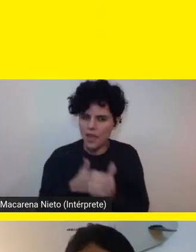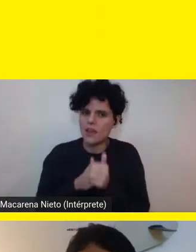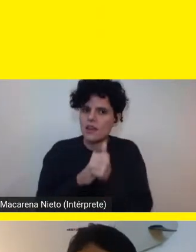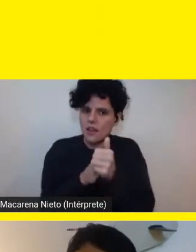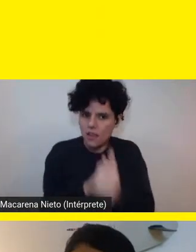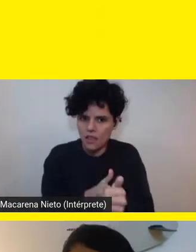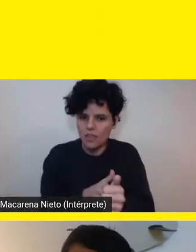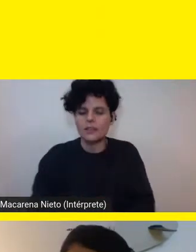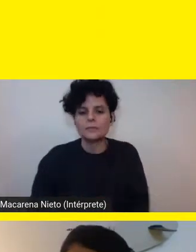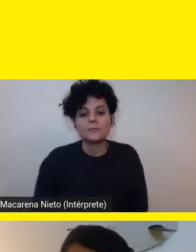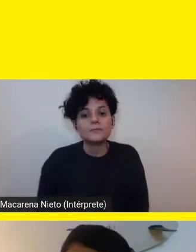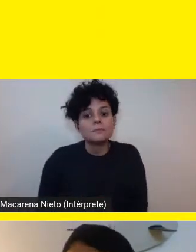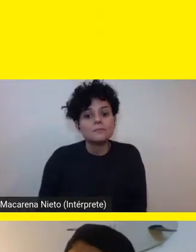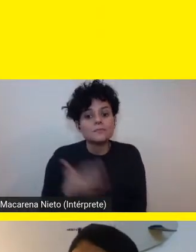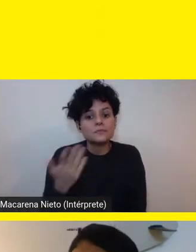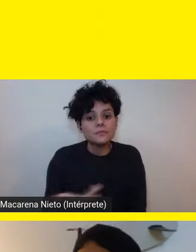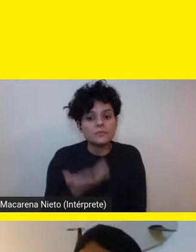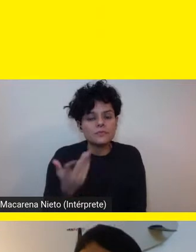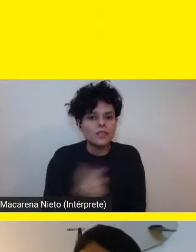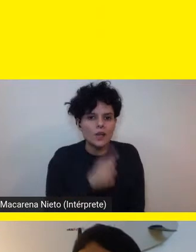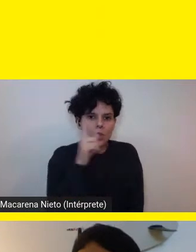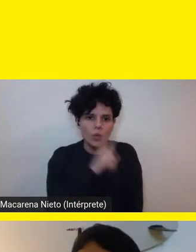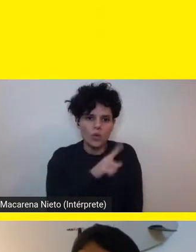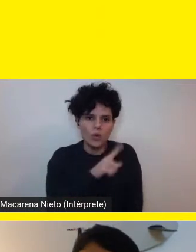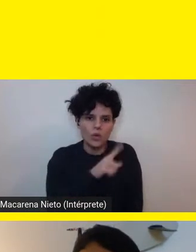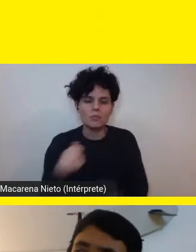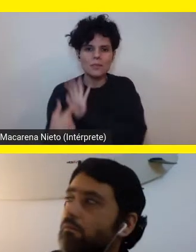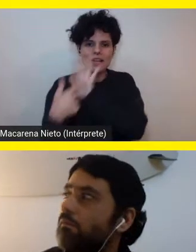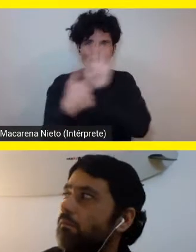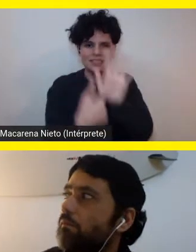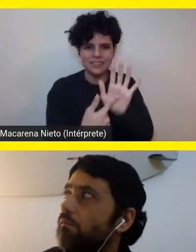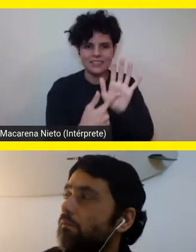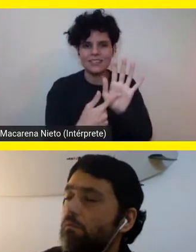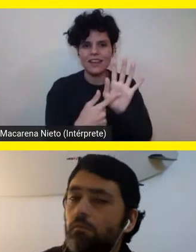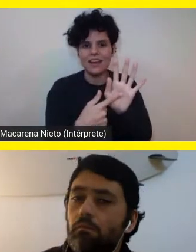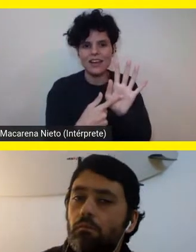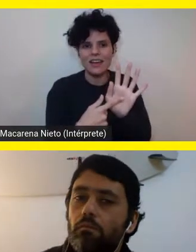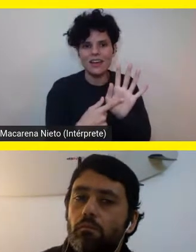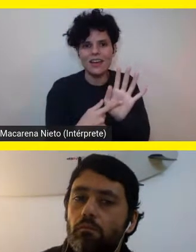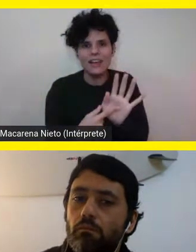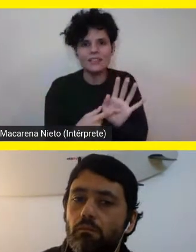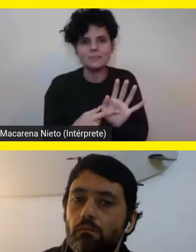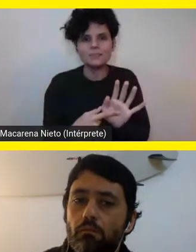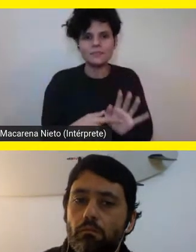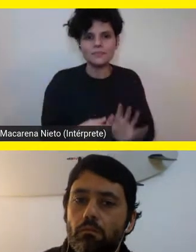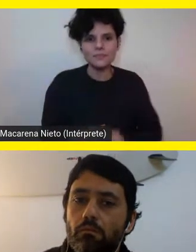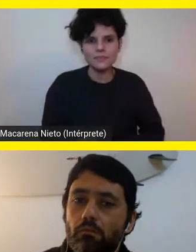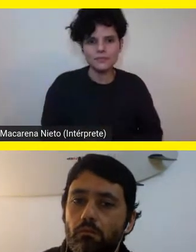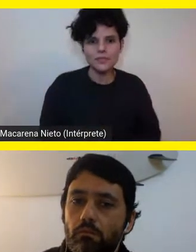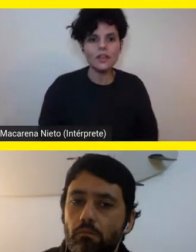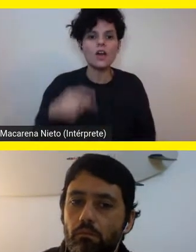último, quisiera presentar a Constanza Schoenhout. Ella es abogada